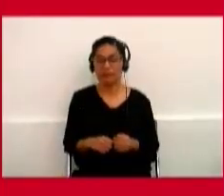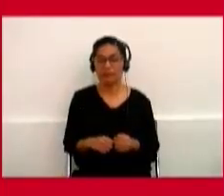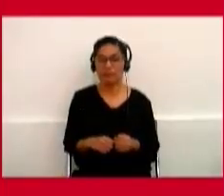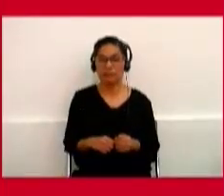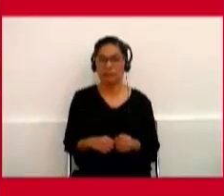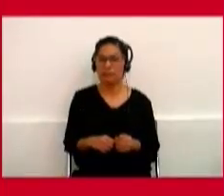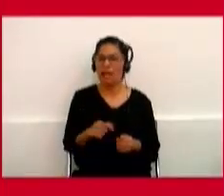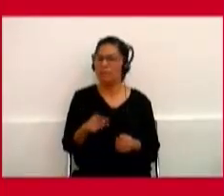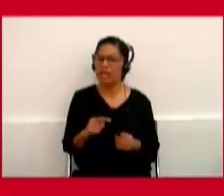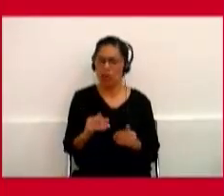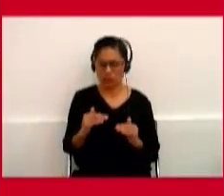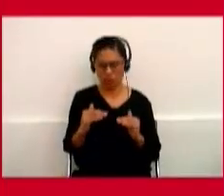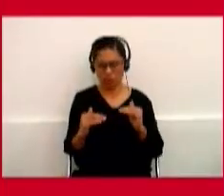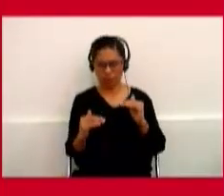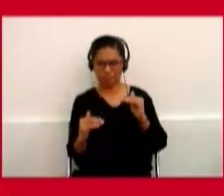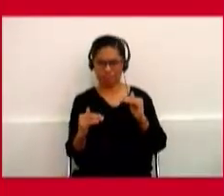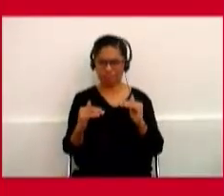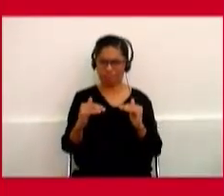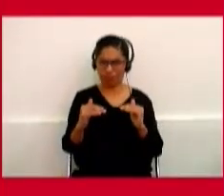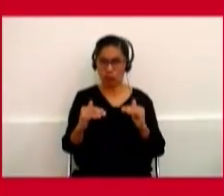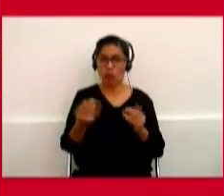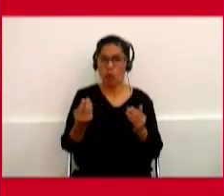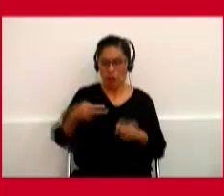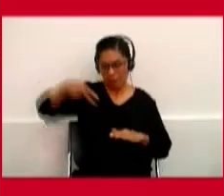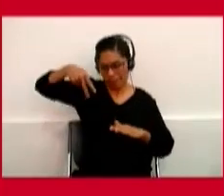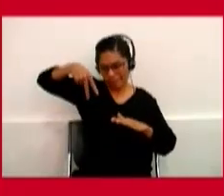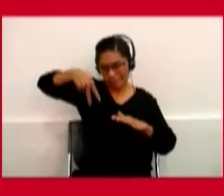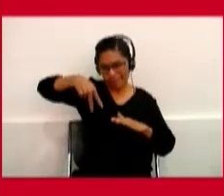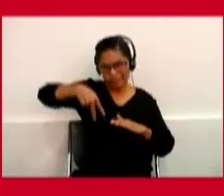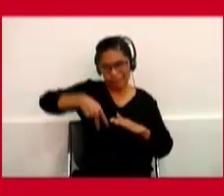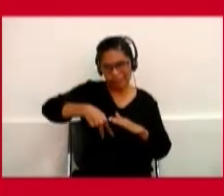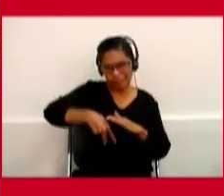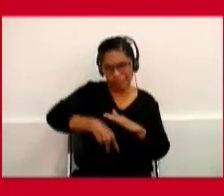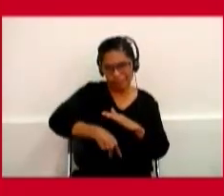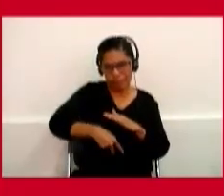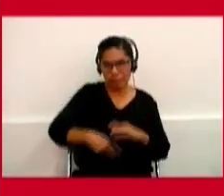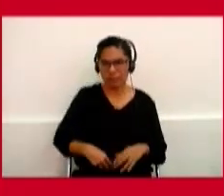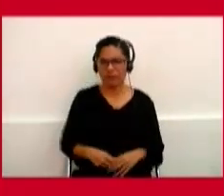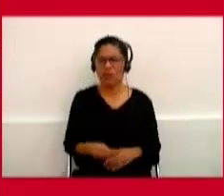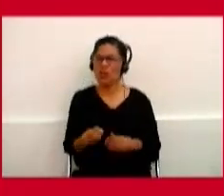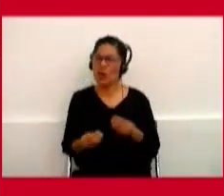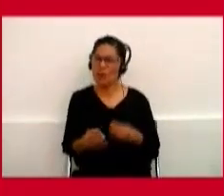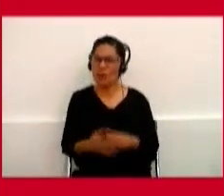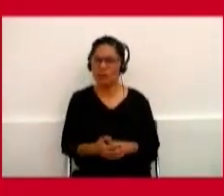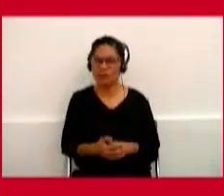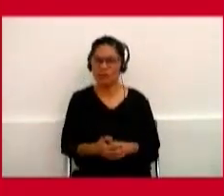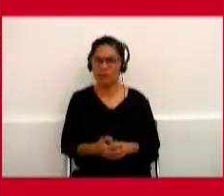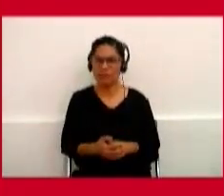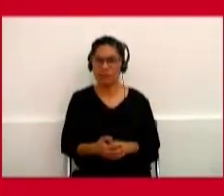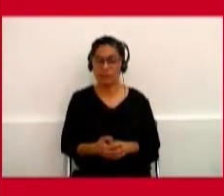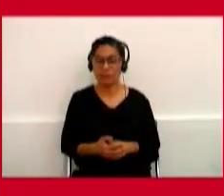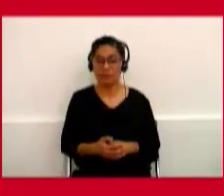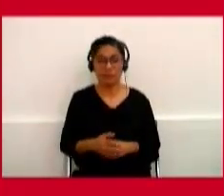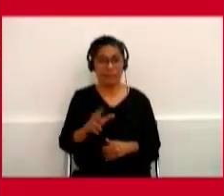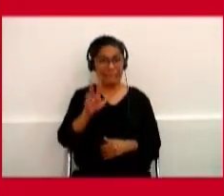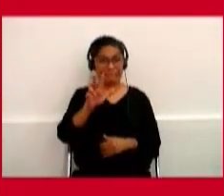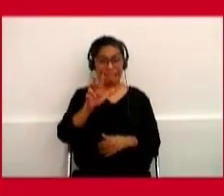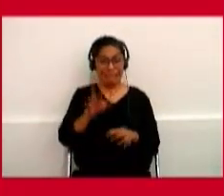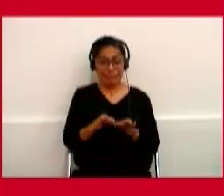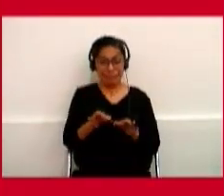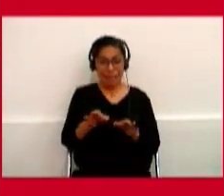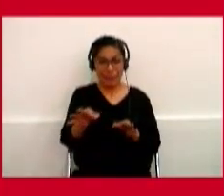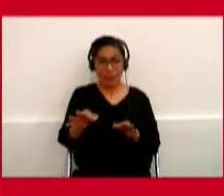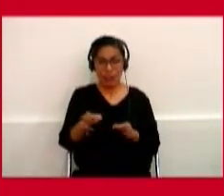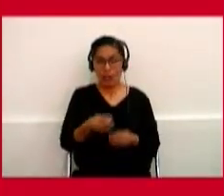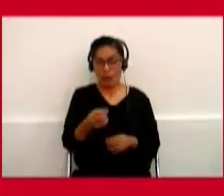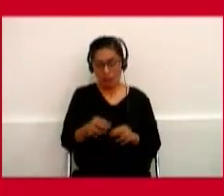el paralelismo de los taladros, cómo asegurar eso, ¿no? Porque a 3 metros, mira, que es el estándar